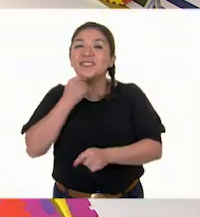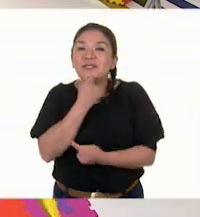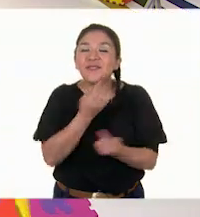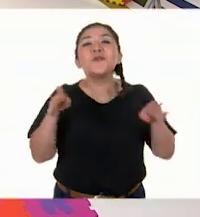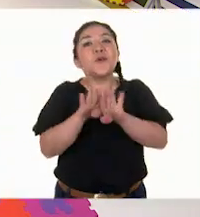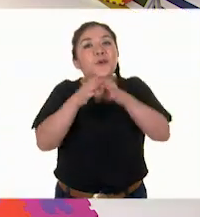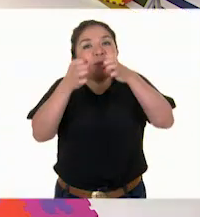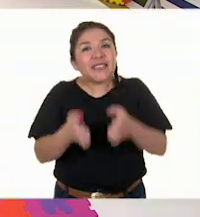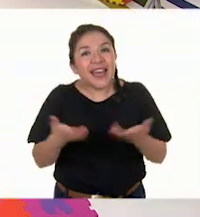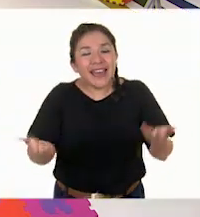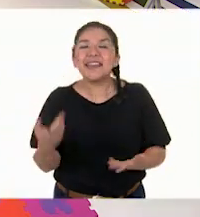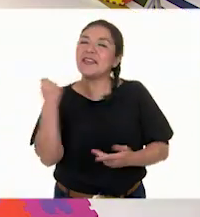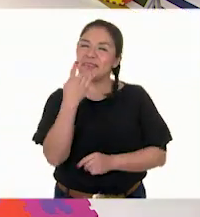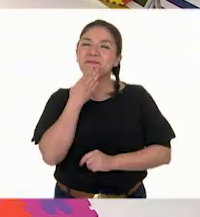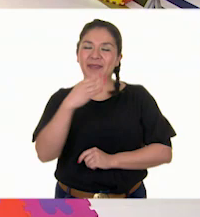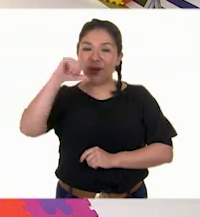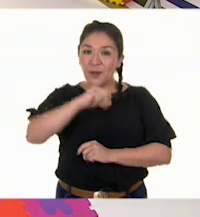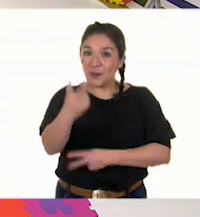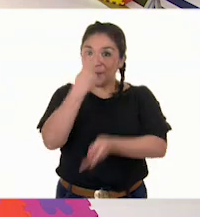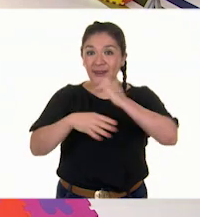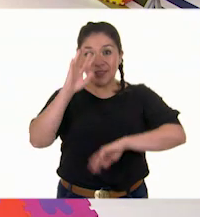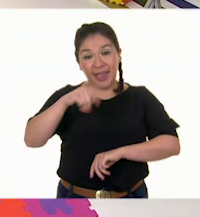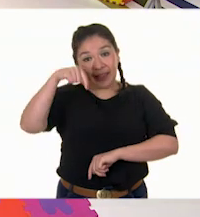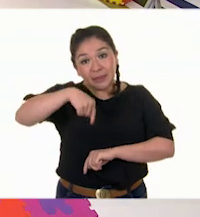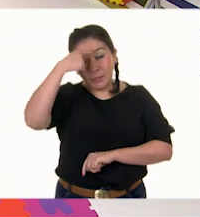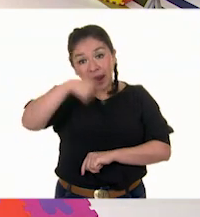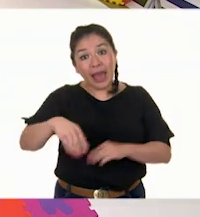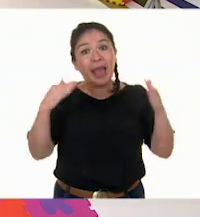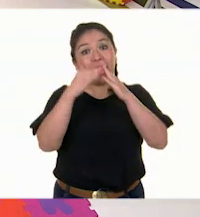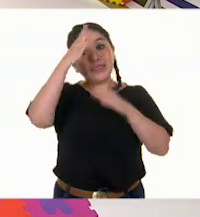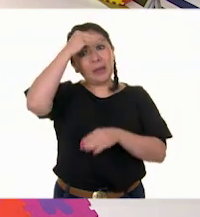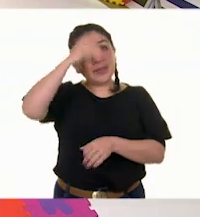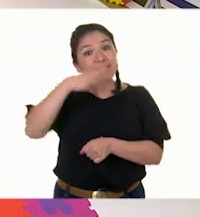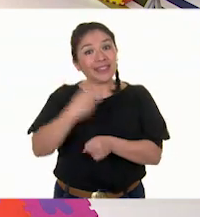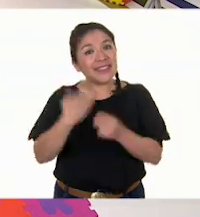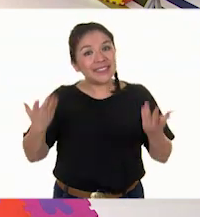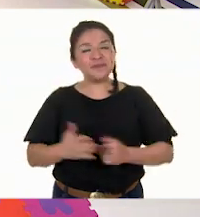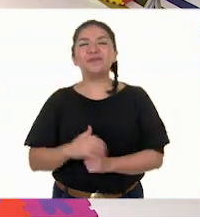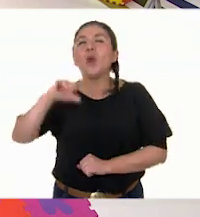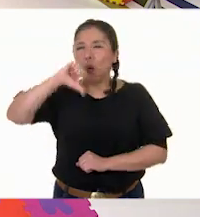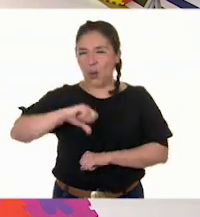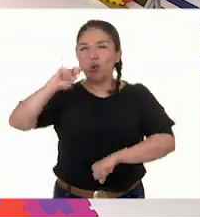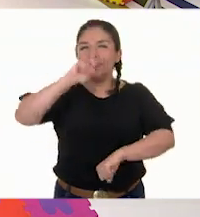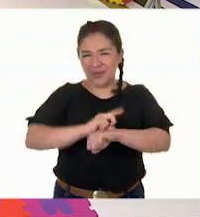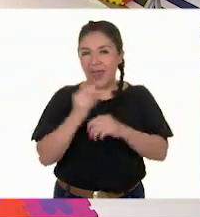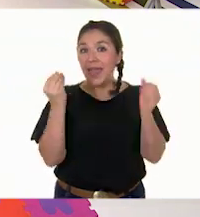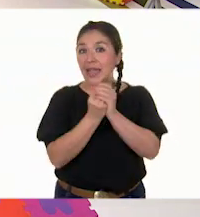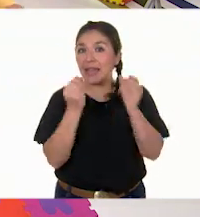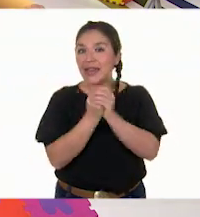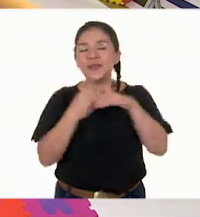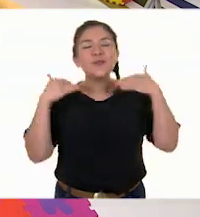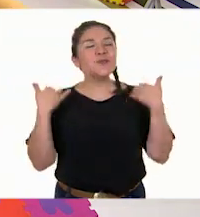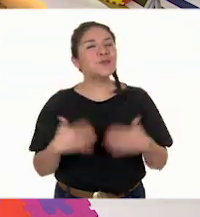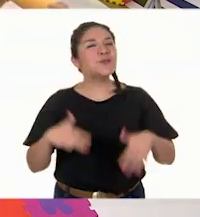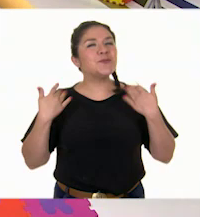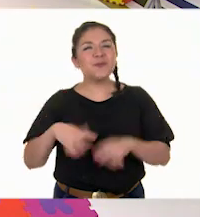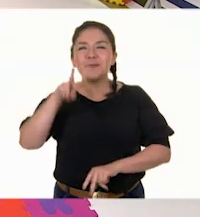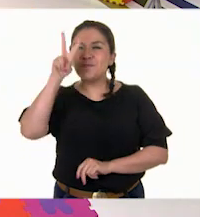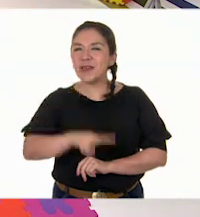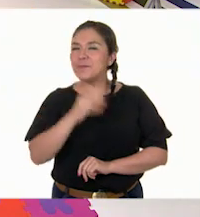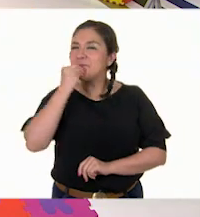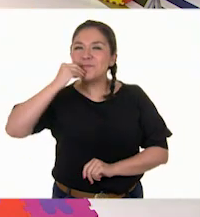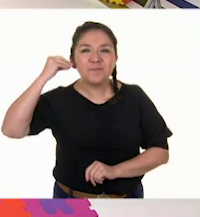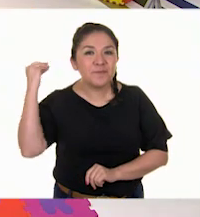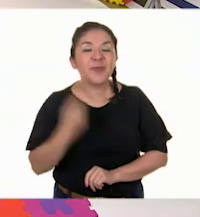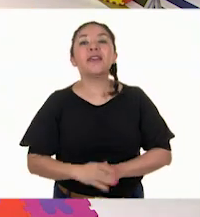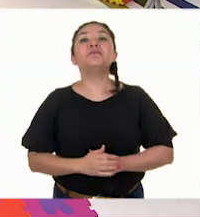¿Cómo están? Qué bueno que ya llegaron aquí. Aprende en Casa 3. El día de hoy tenemos una clase